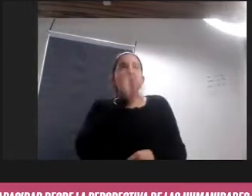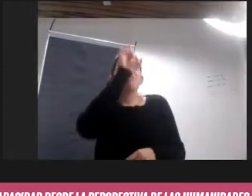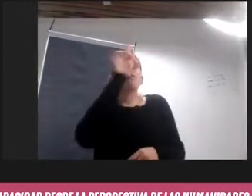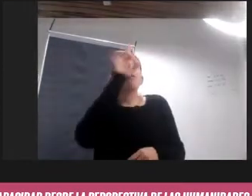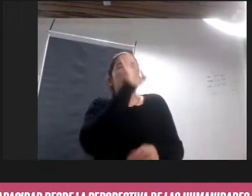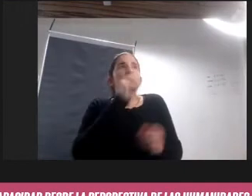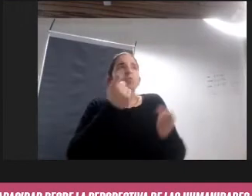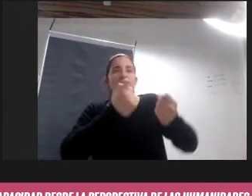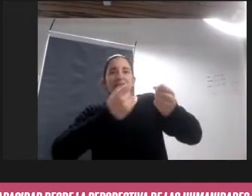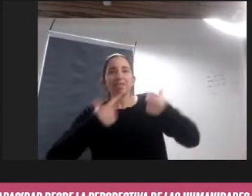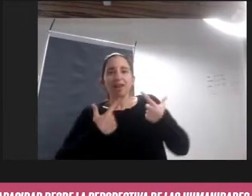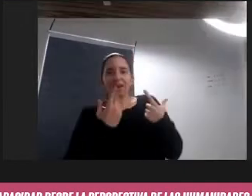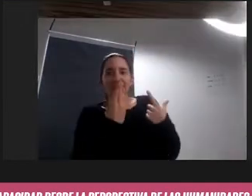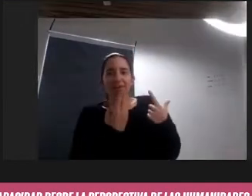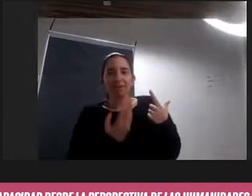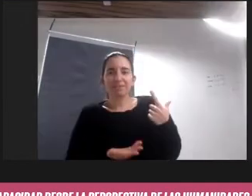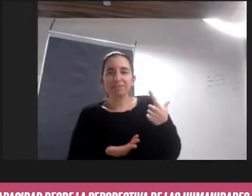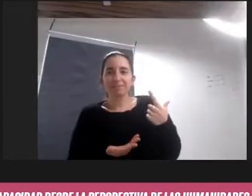Dios,